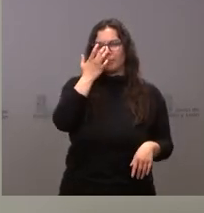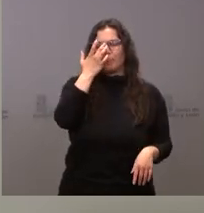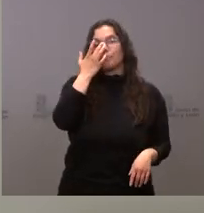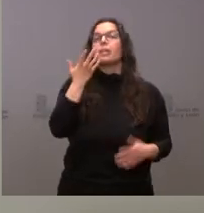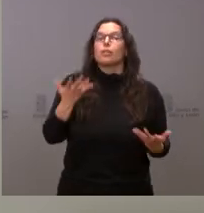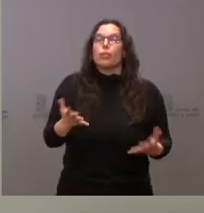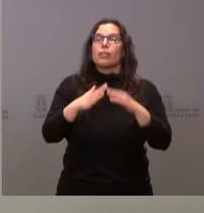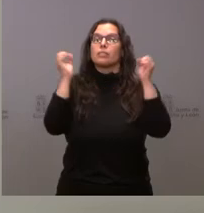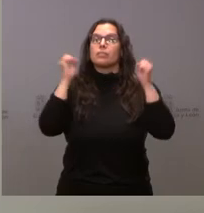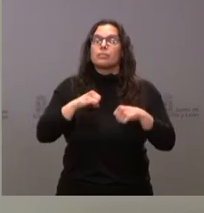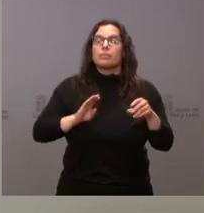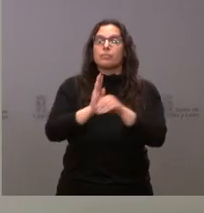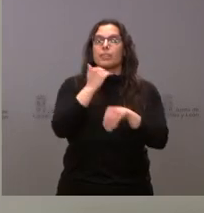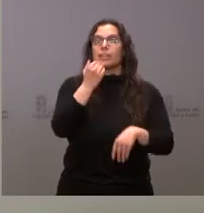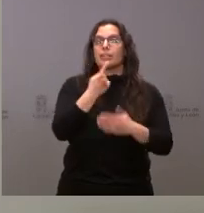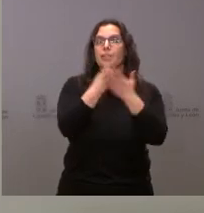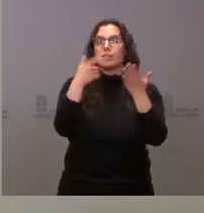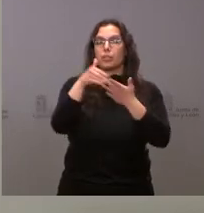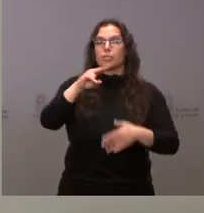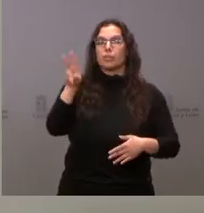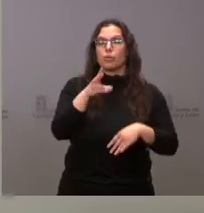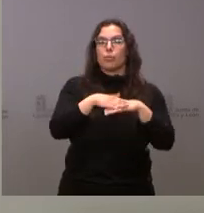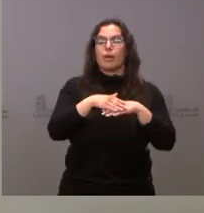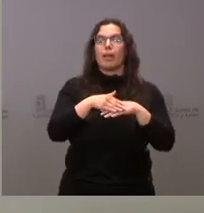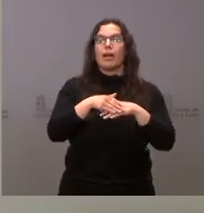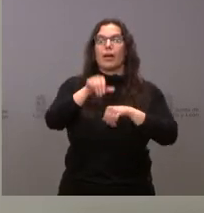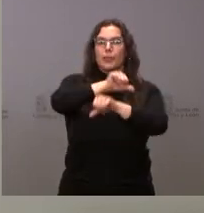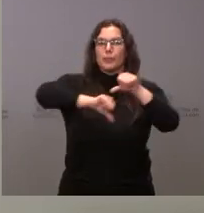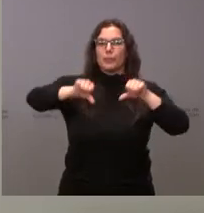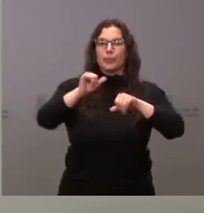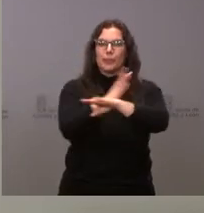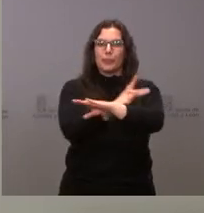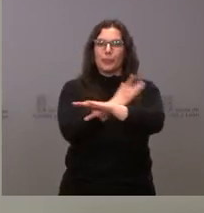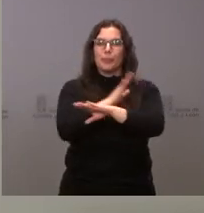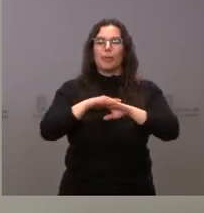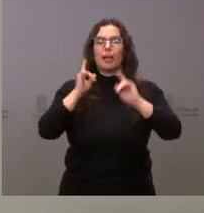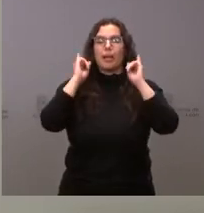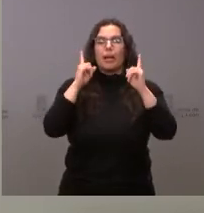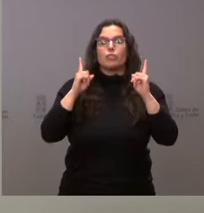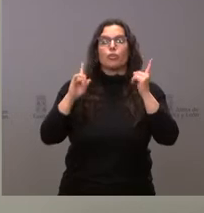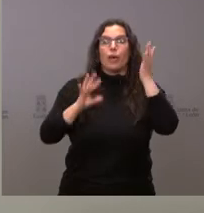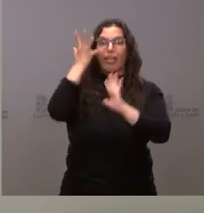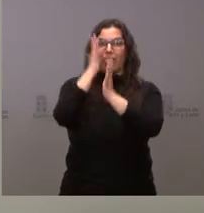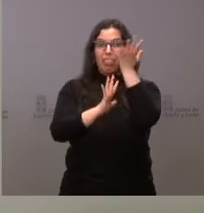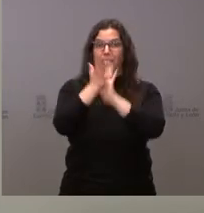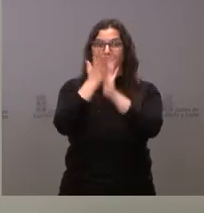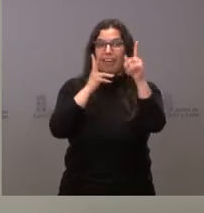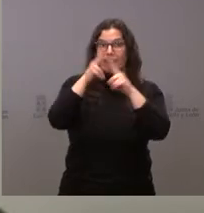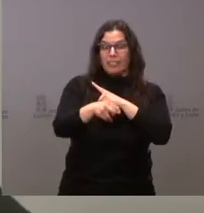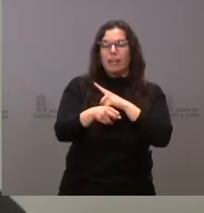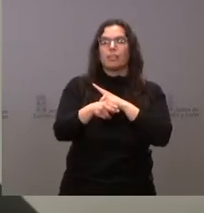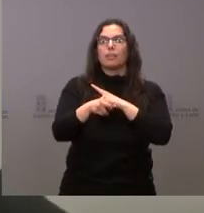destinar casi 16 millones de euros para tratamientos selvícolas preventivos en incendios forestales en un total de 6.500